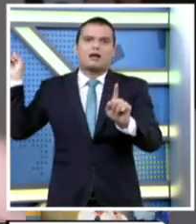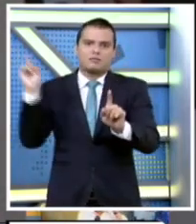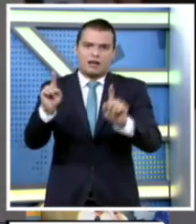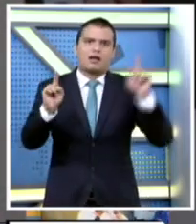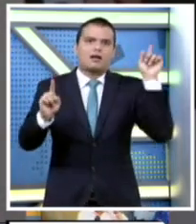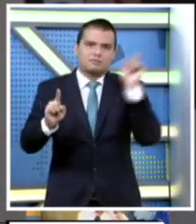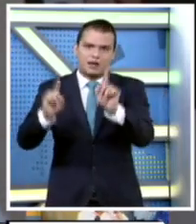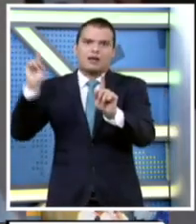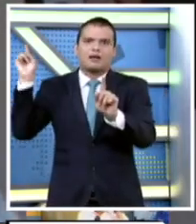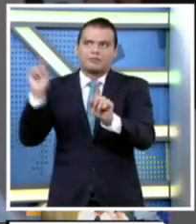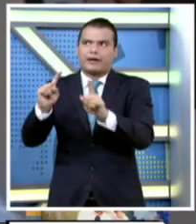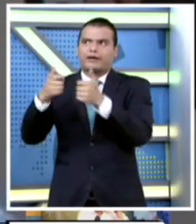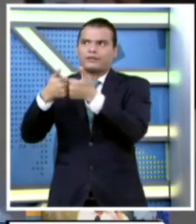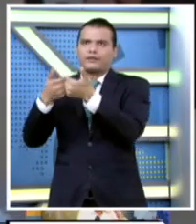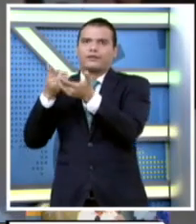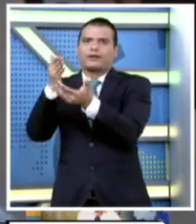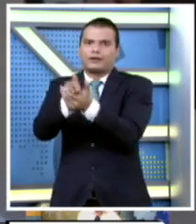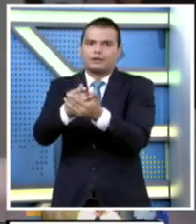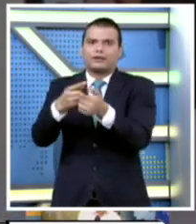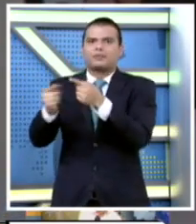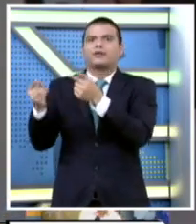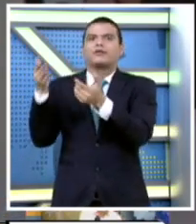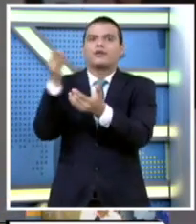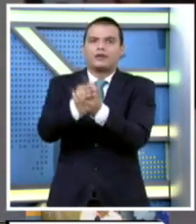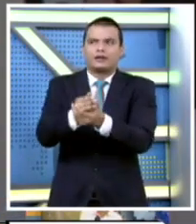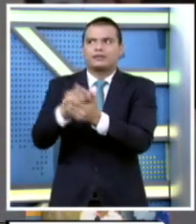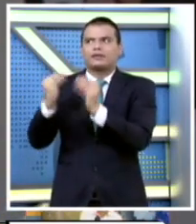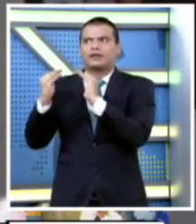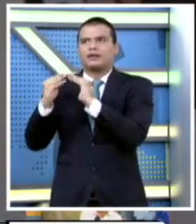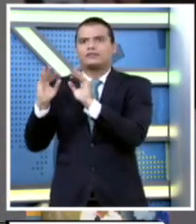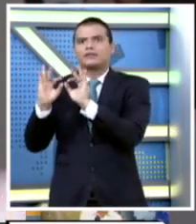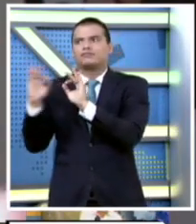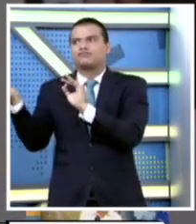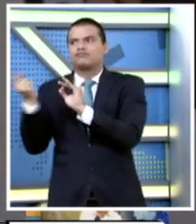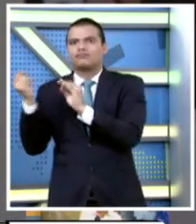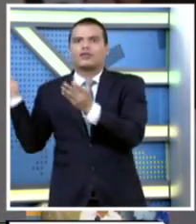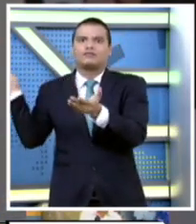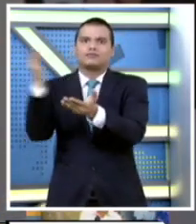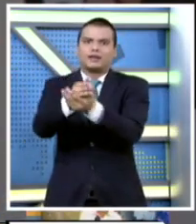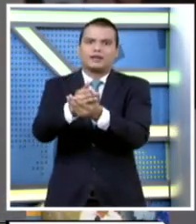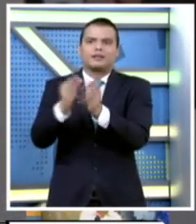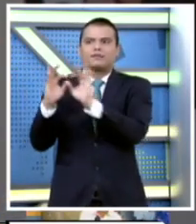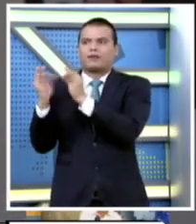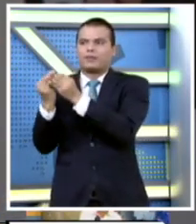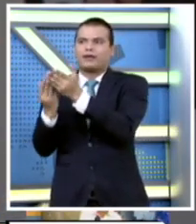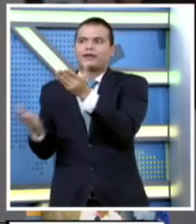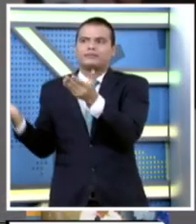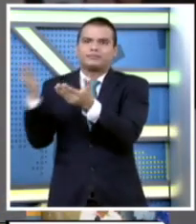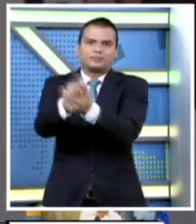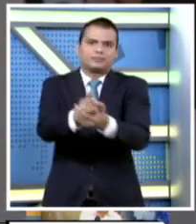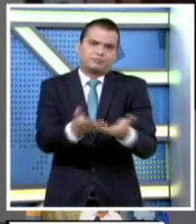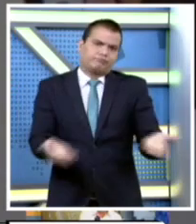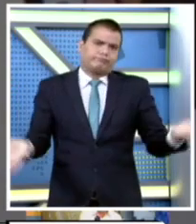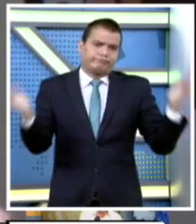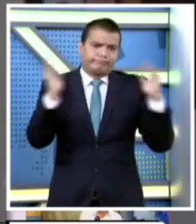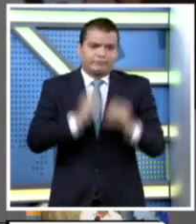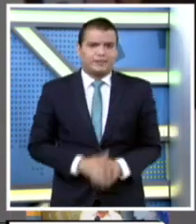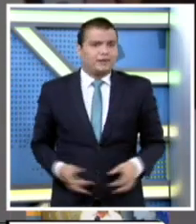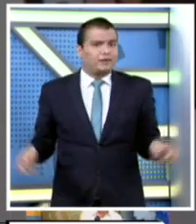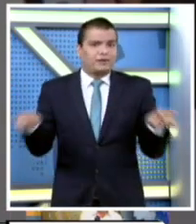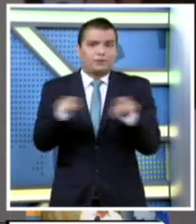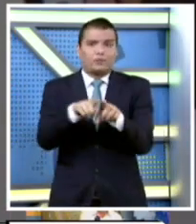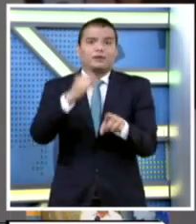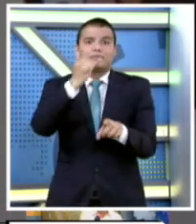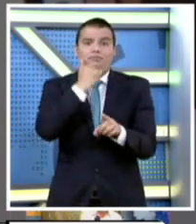Lo visita la novia, lo visita el amigo, lo visita el pariente y también esta es una forma de romper el aislamiento. Que sea esta